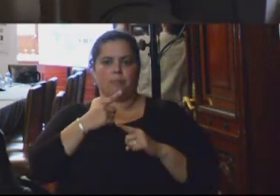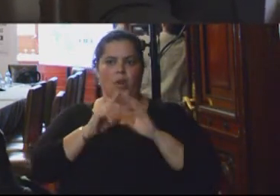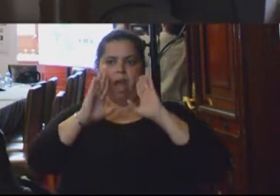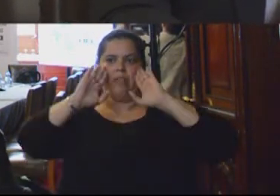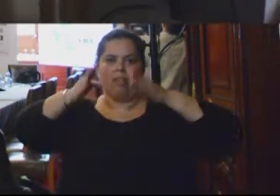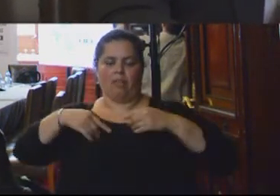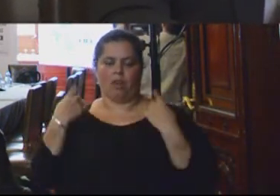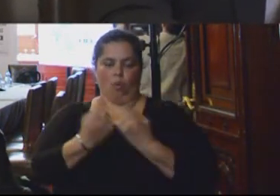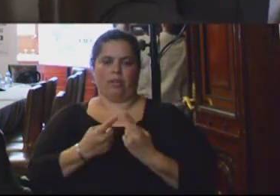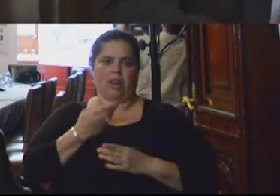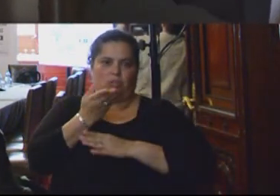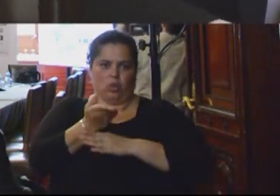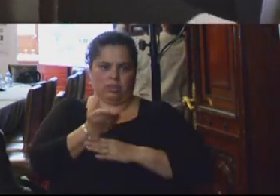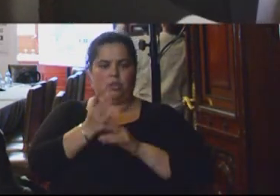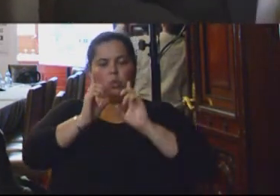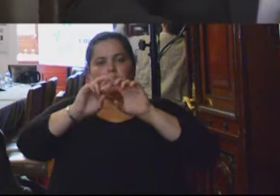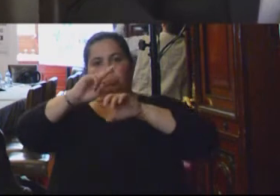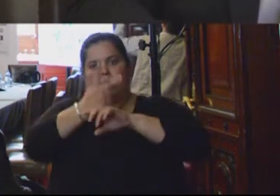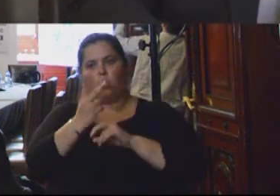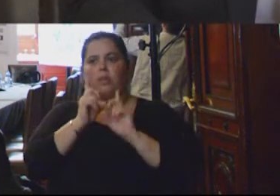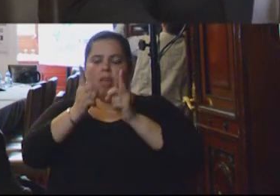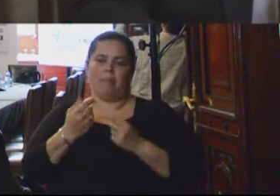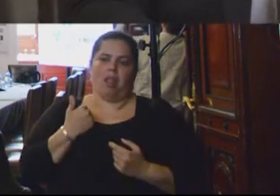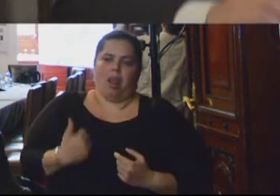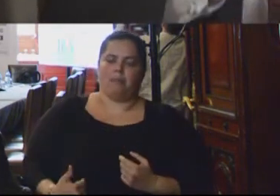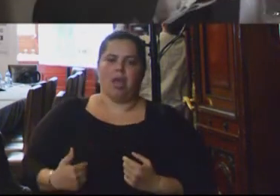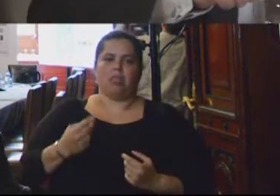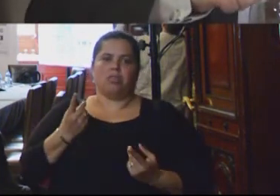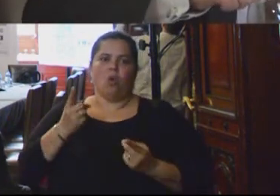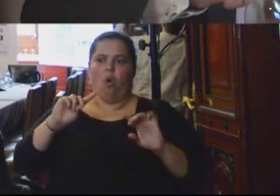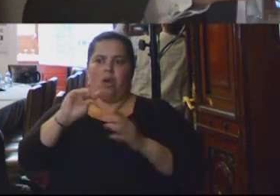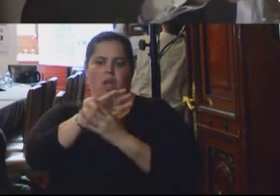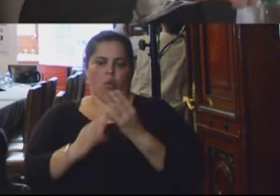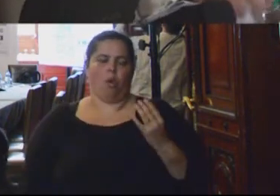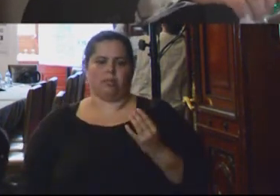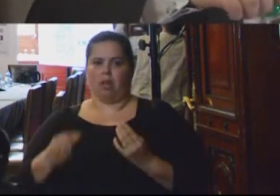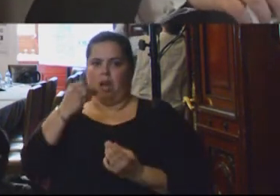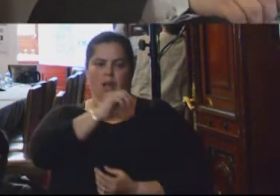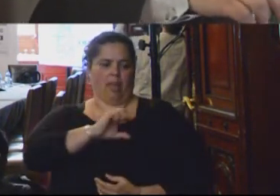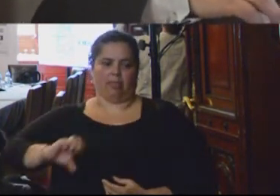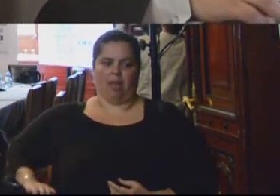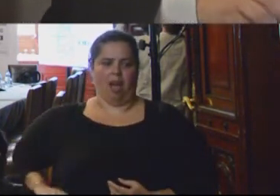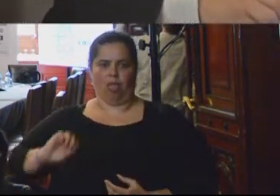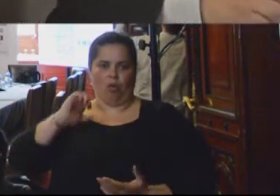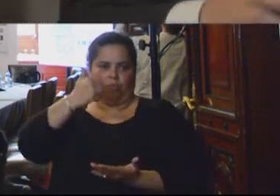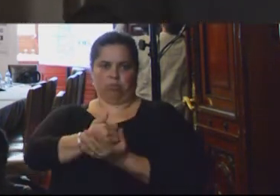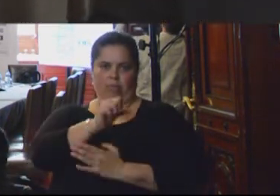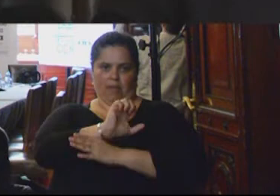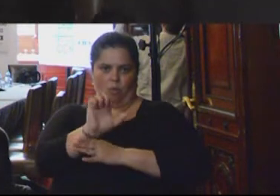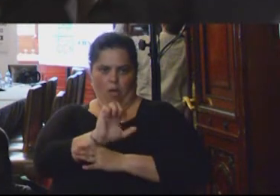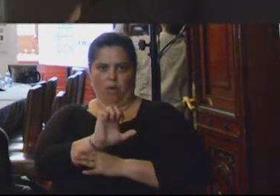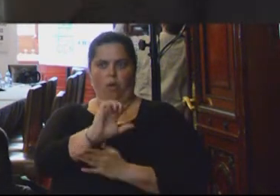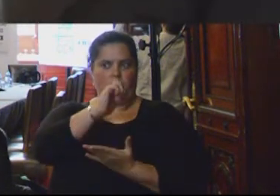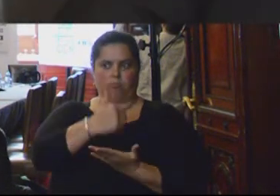y segundo, también debo lamentar la ausencia del Estado ecuatoriano que con